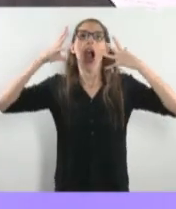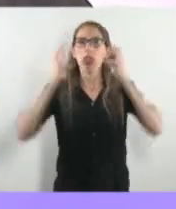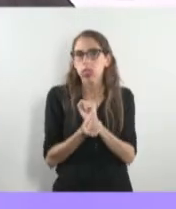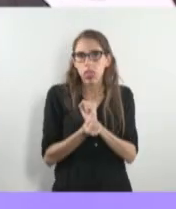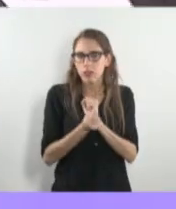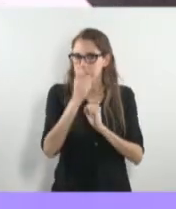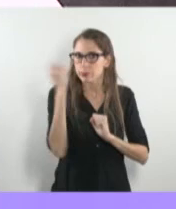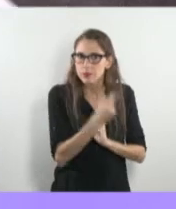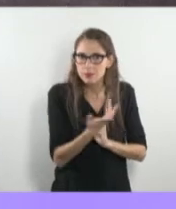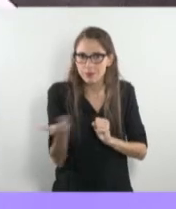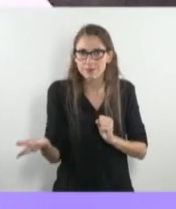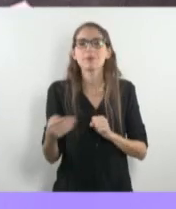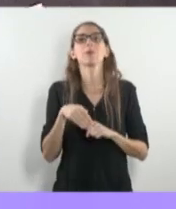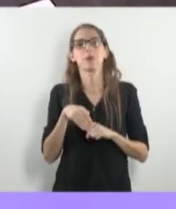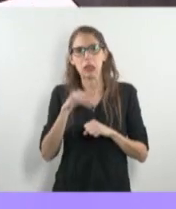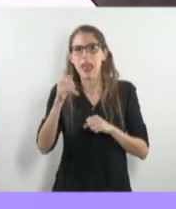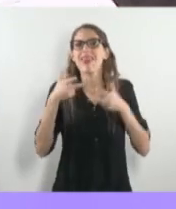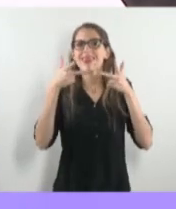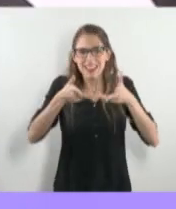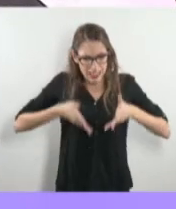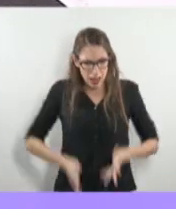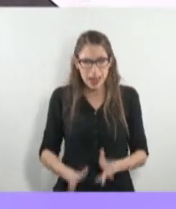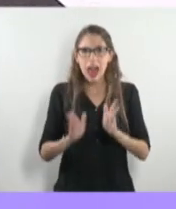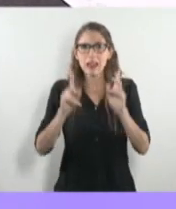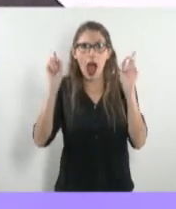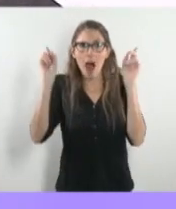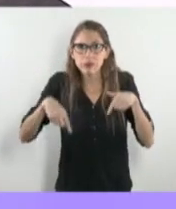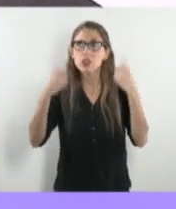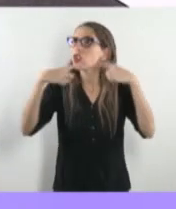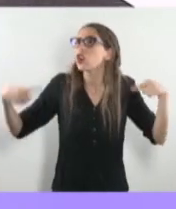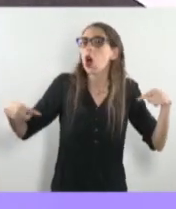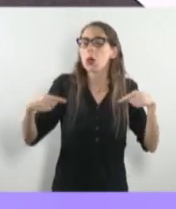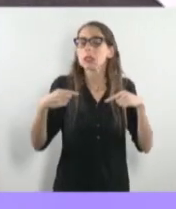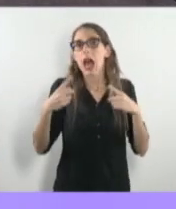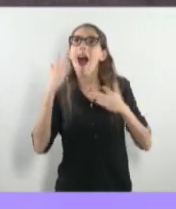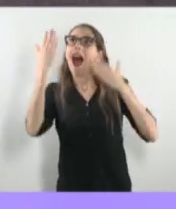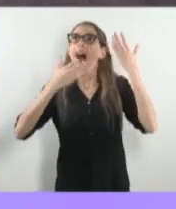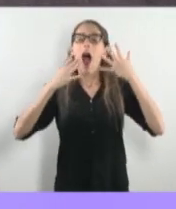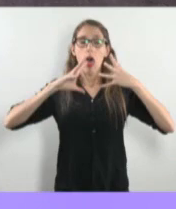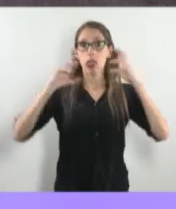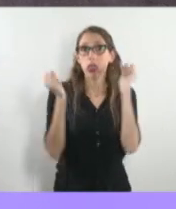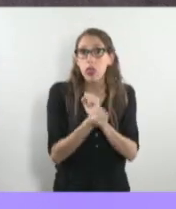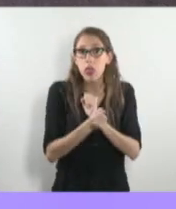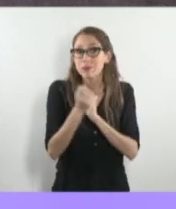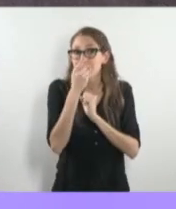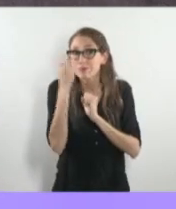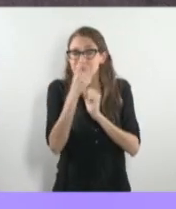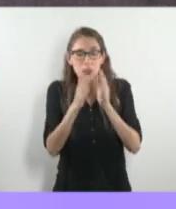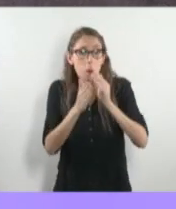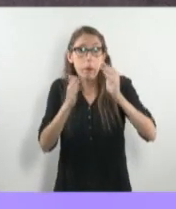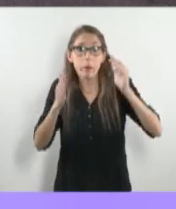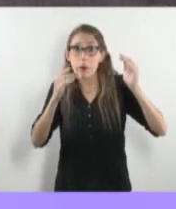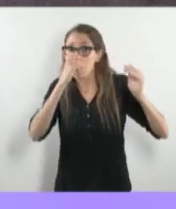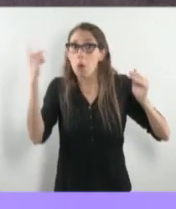Porque viene el hombre ciego al mundo curtiéndolo la esperanza, y a poco andar ya está, ya te alcanzan las desgracias y